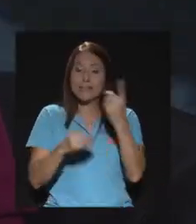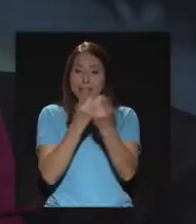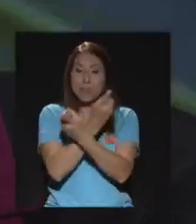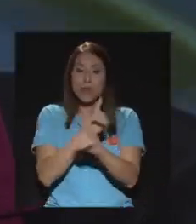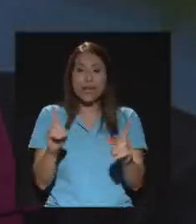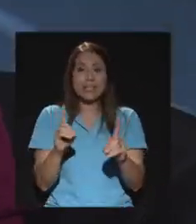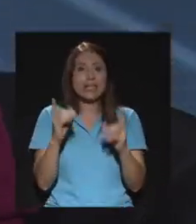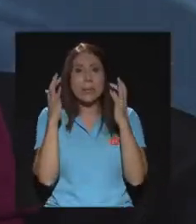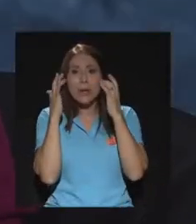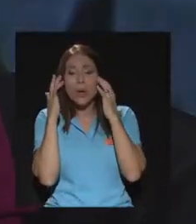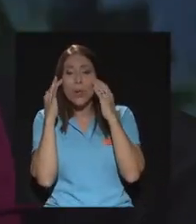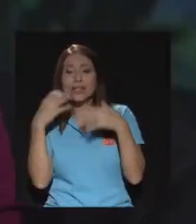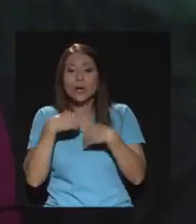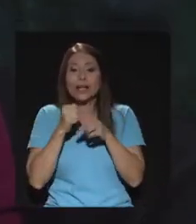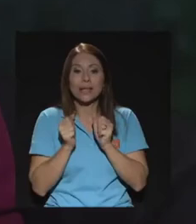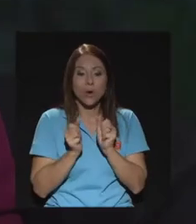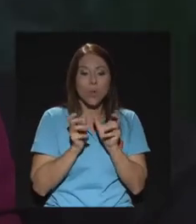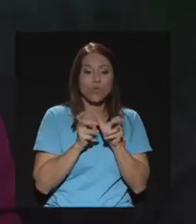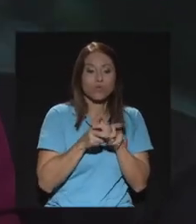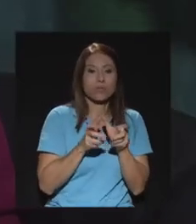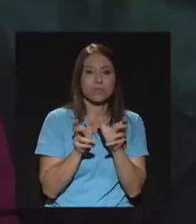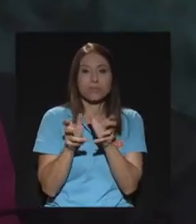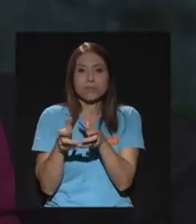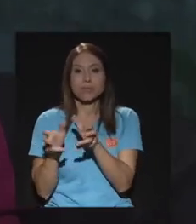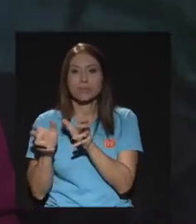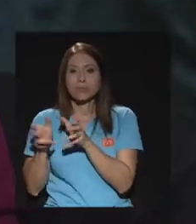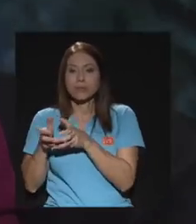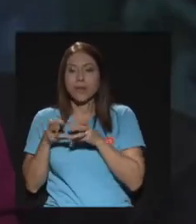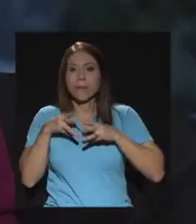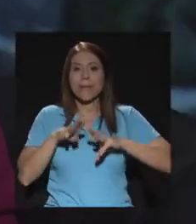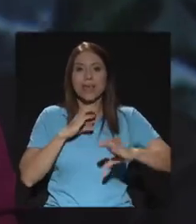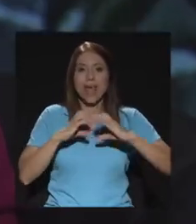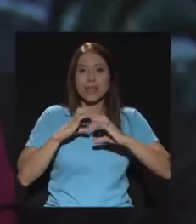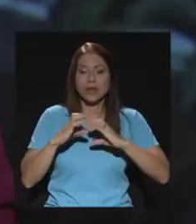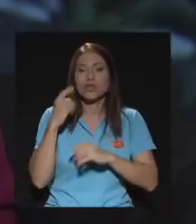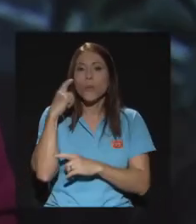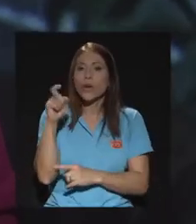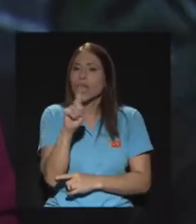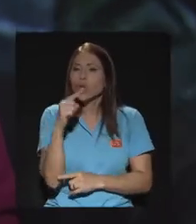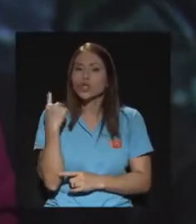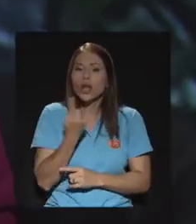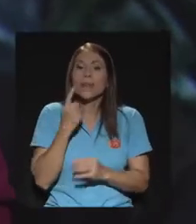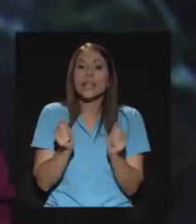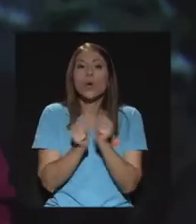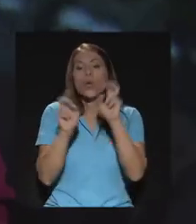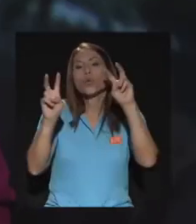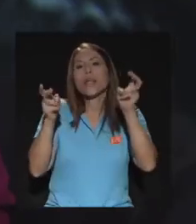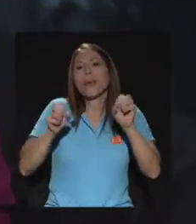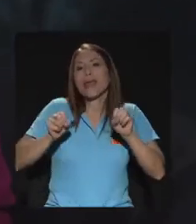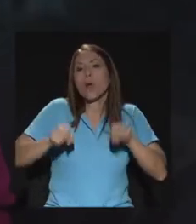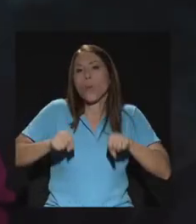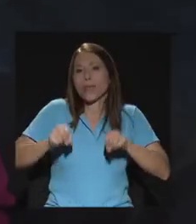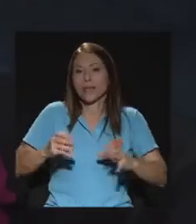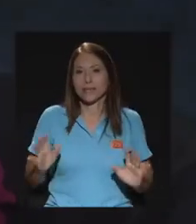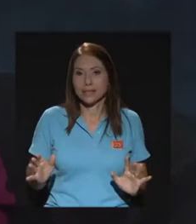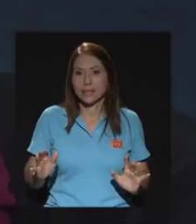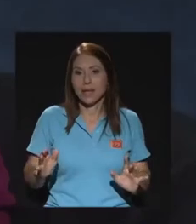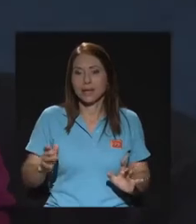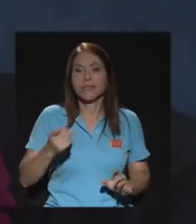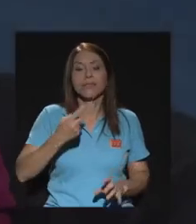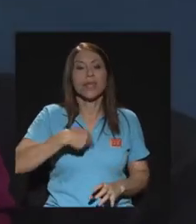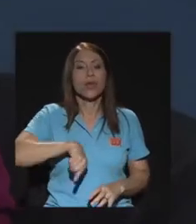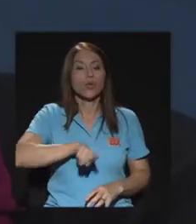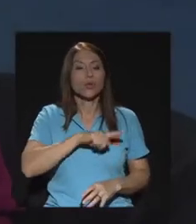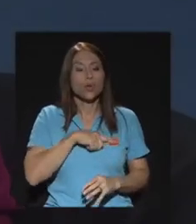estos conglomerados mediáticos, porque no solo tienen que ver con un tema de competencia. Estamos, digamos, en materia